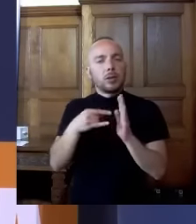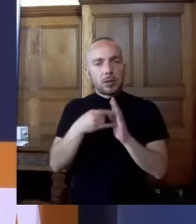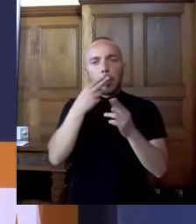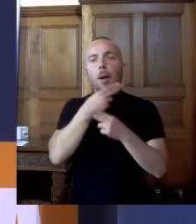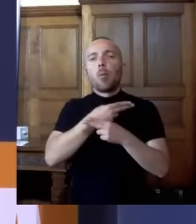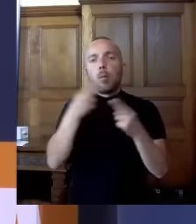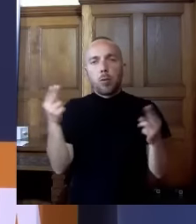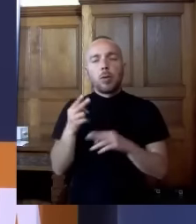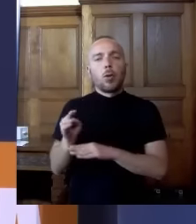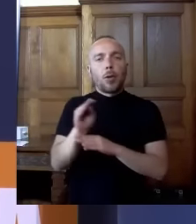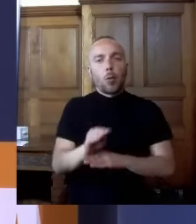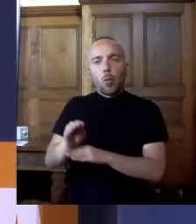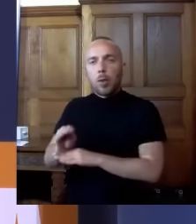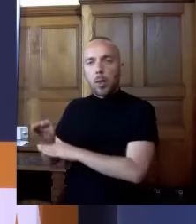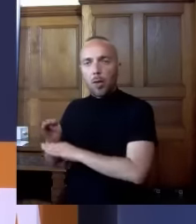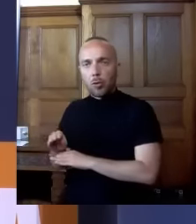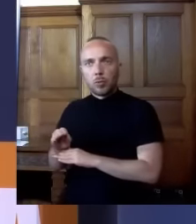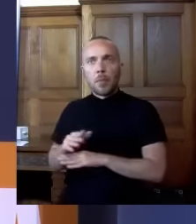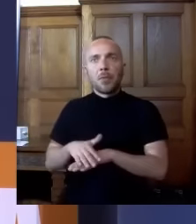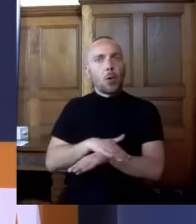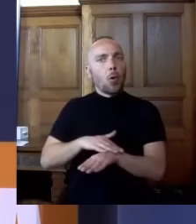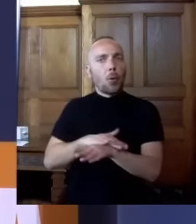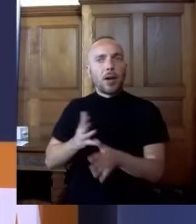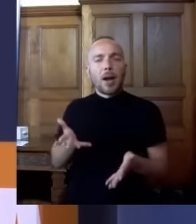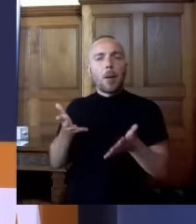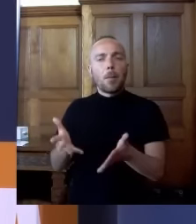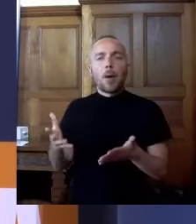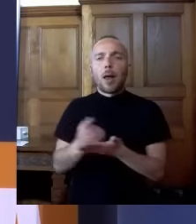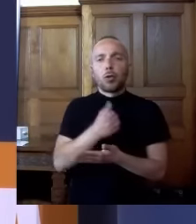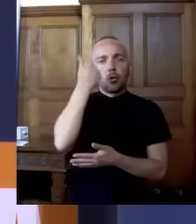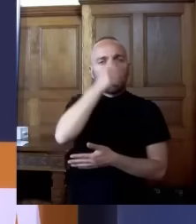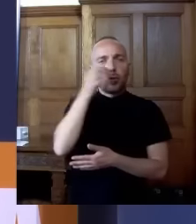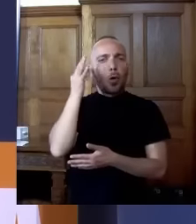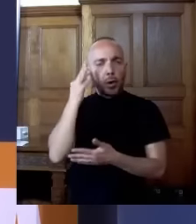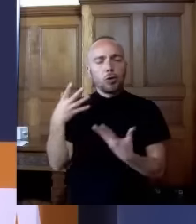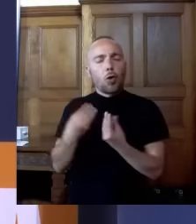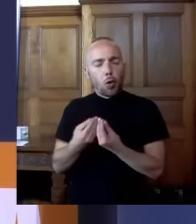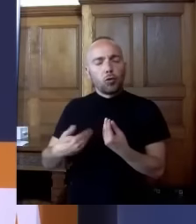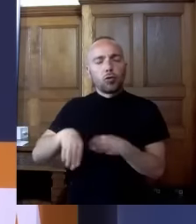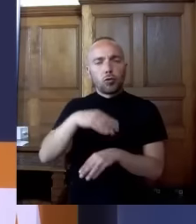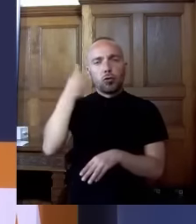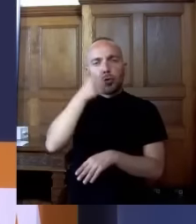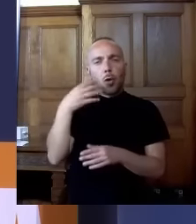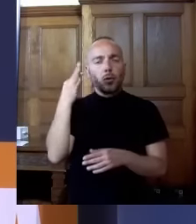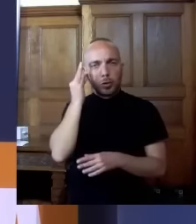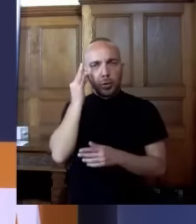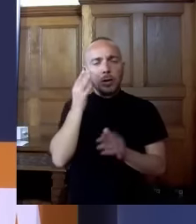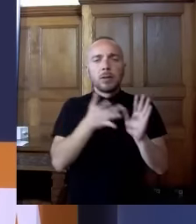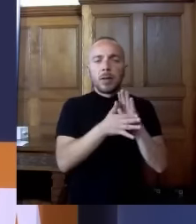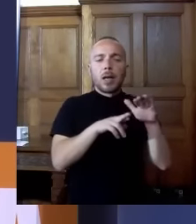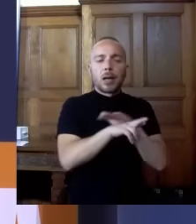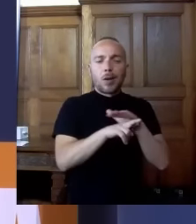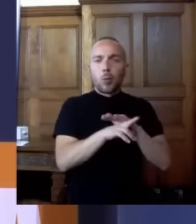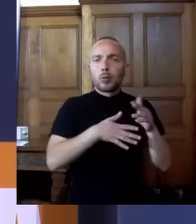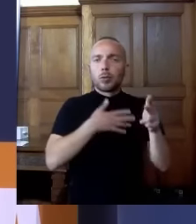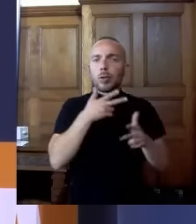cuidados y gobernar para todas con todas y con todos significa que los recursos decadi sean disfrutados